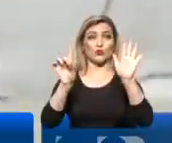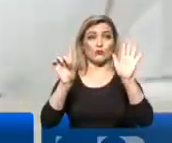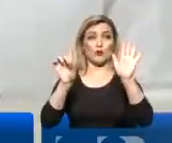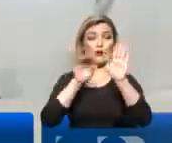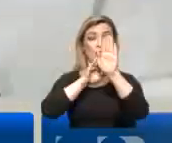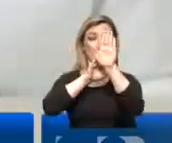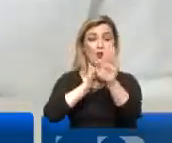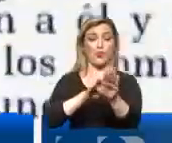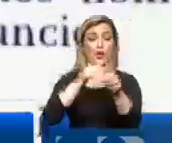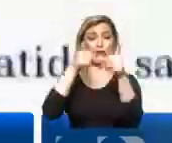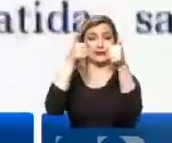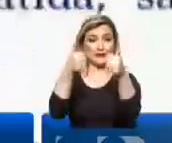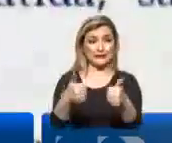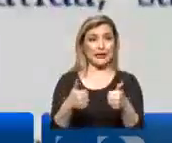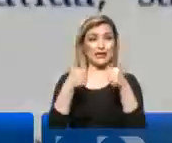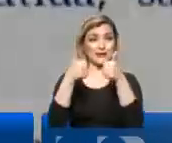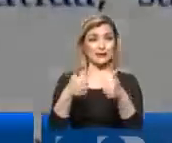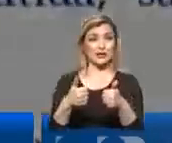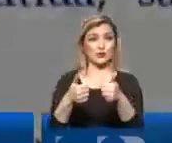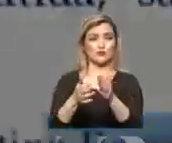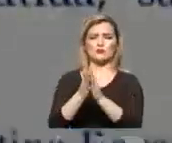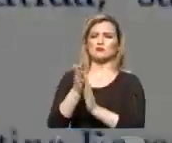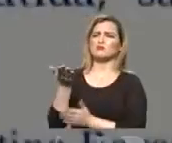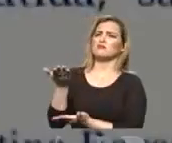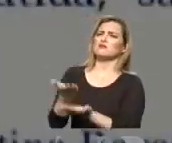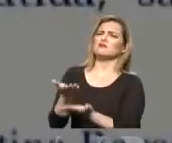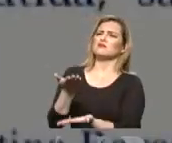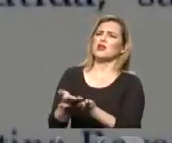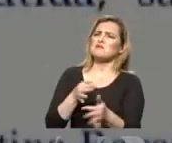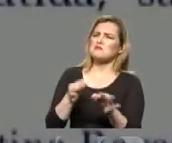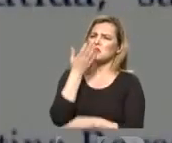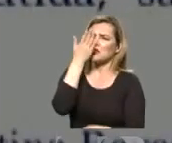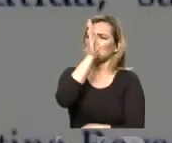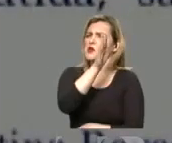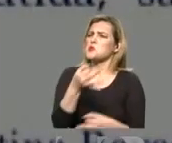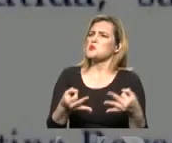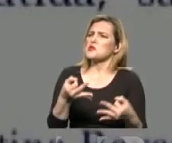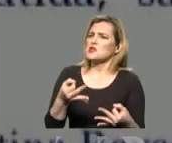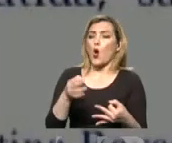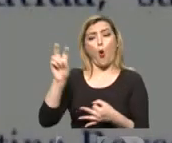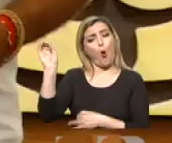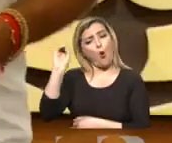patrocinó su candidatura, le ha pedido a Morales que dé explicaciones a la justicia